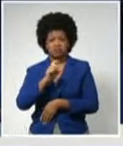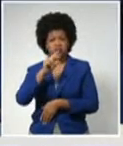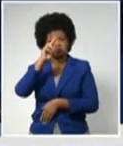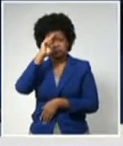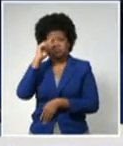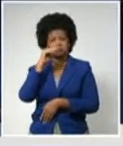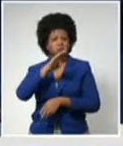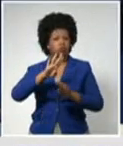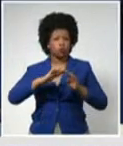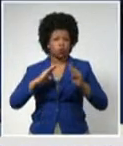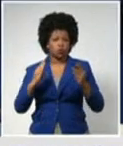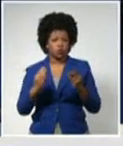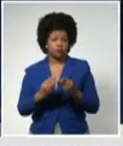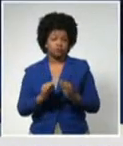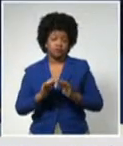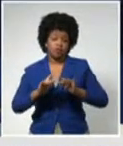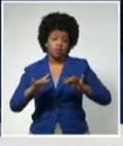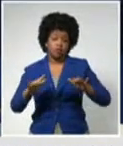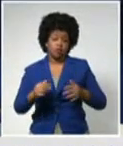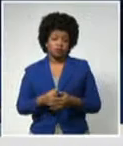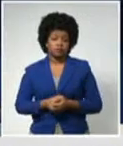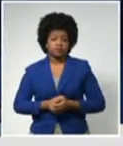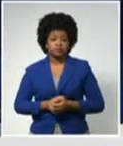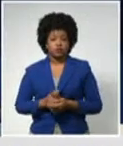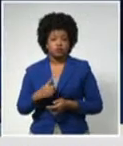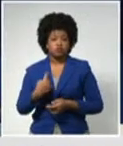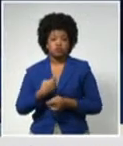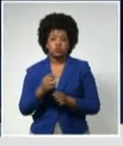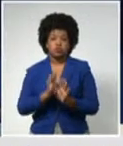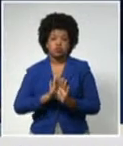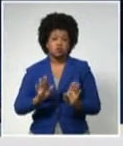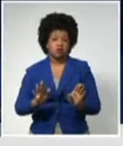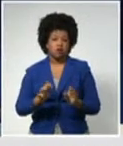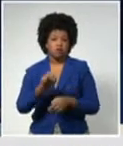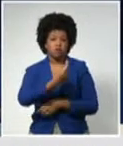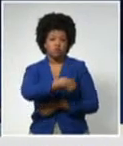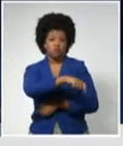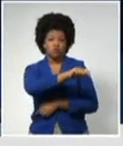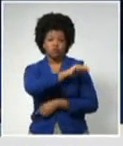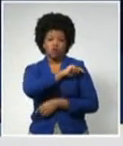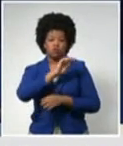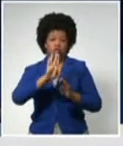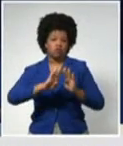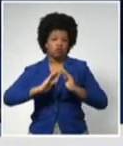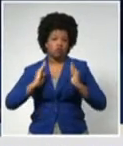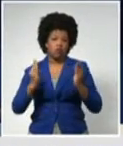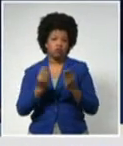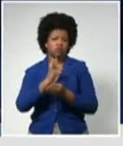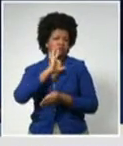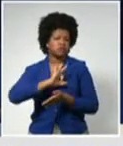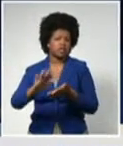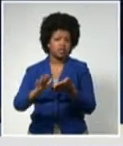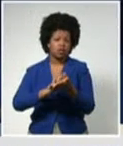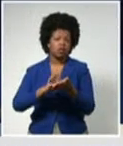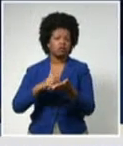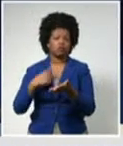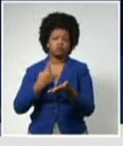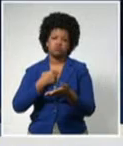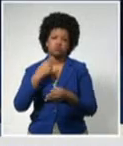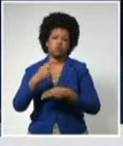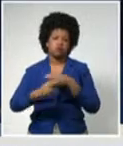tanto ya estamos abarcando población que no tiene síntomas, población que muchas